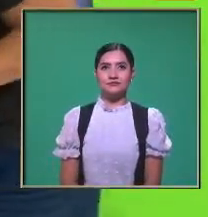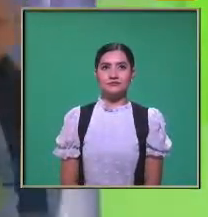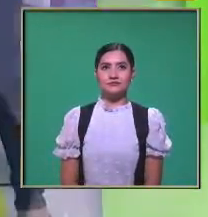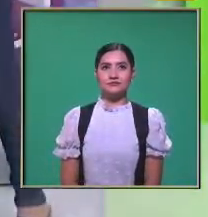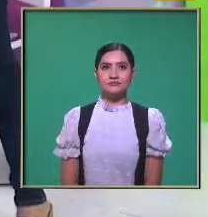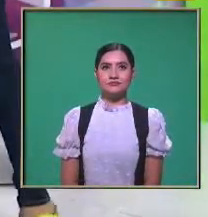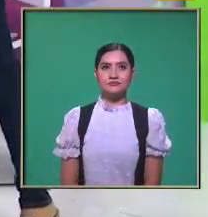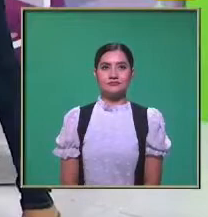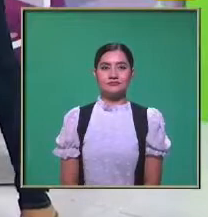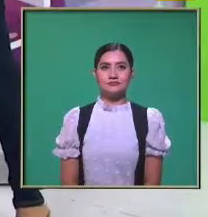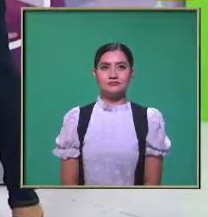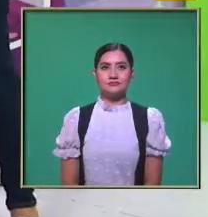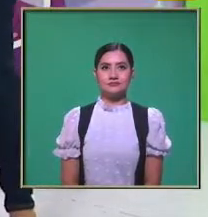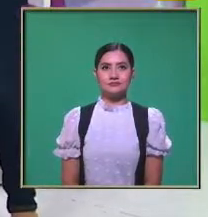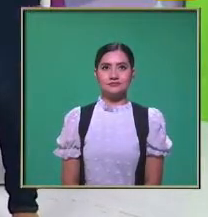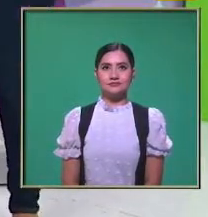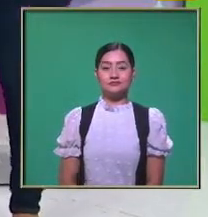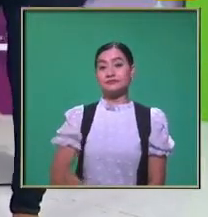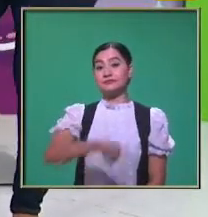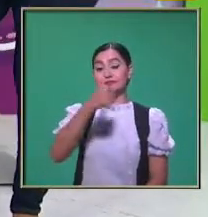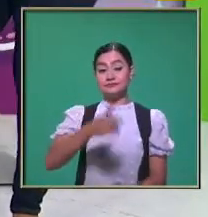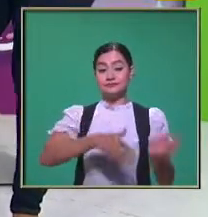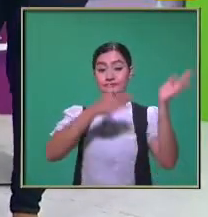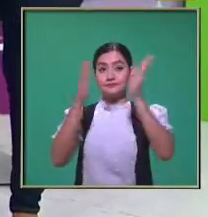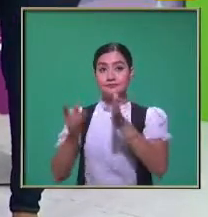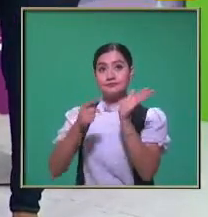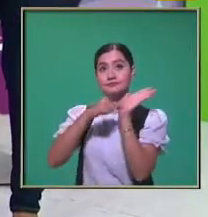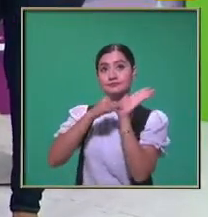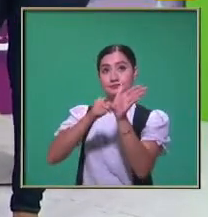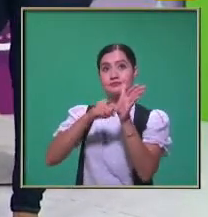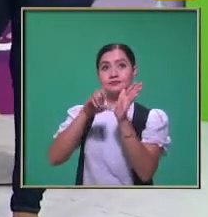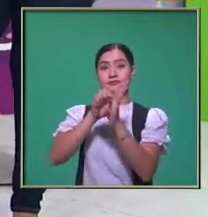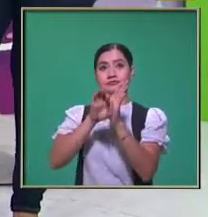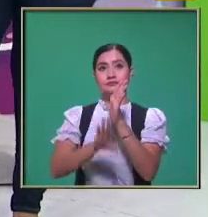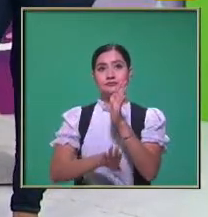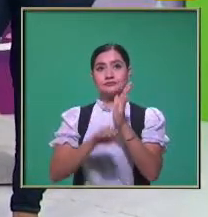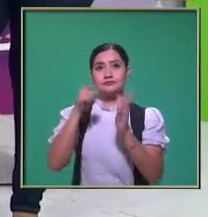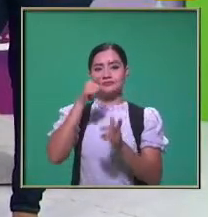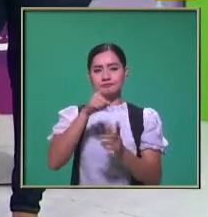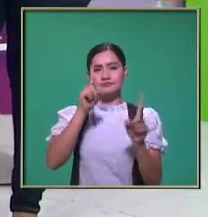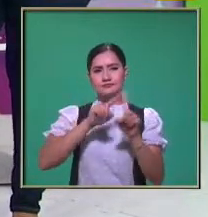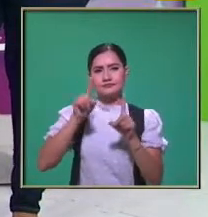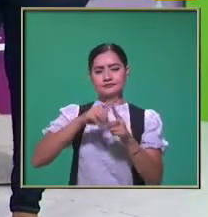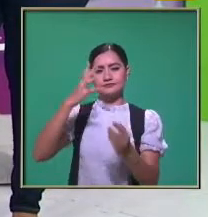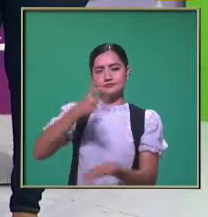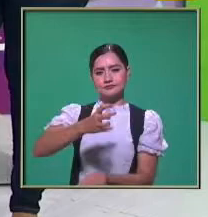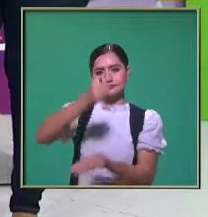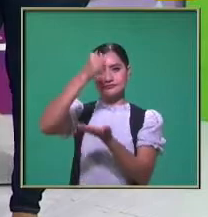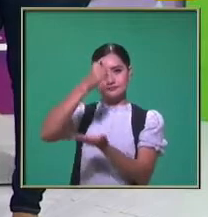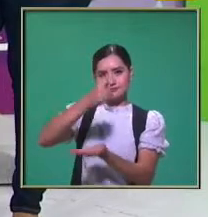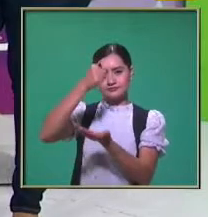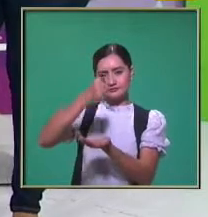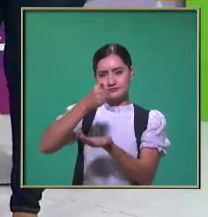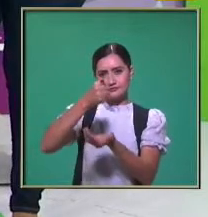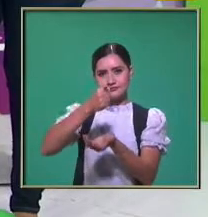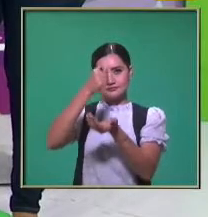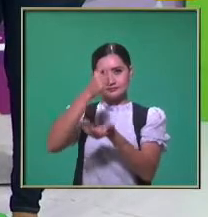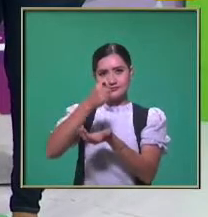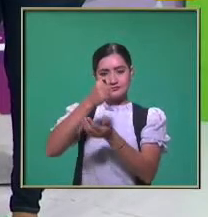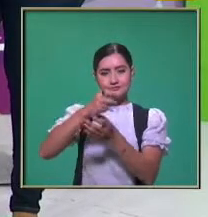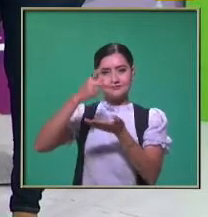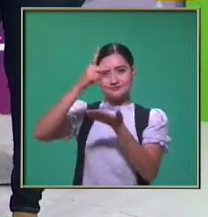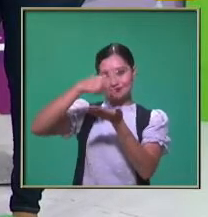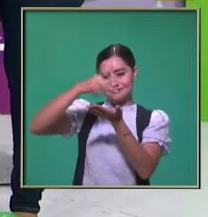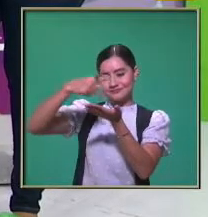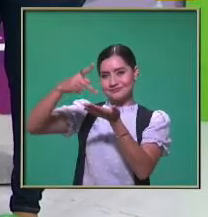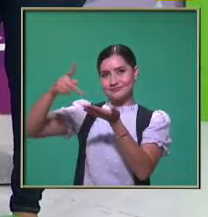Fíjense también lo que trajimos. O puede ser en el. En el CAI yo también tenía unas bolsitas con plumas que nos llevaban a veces para